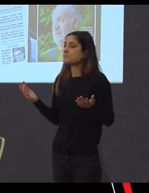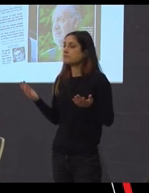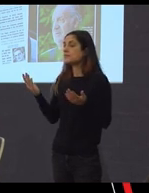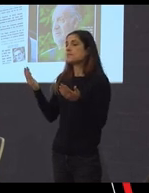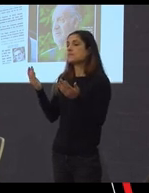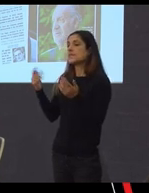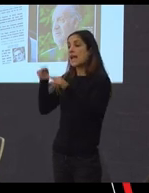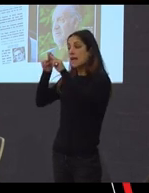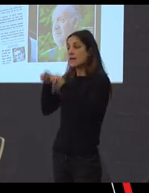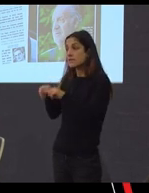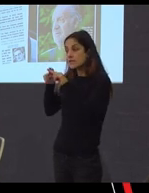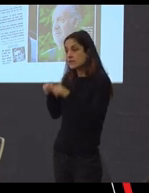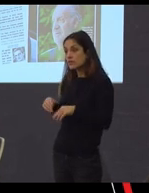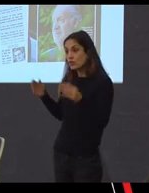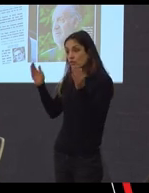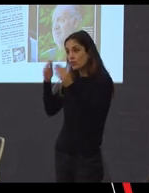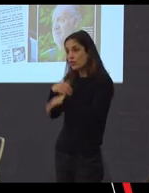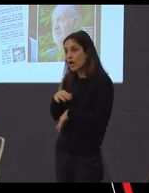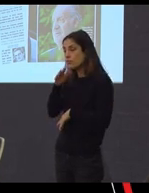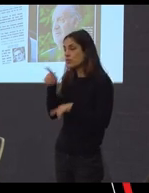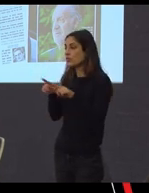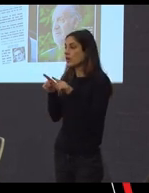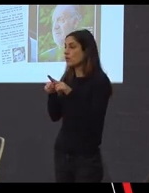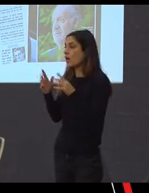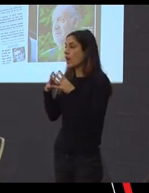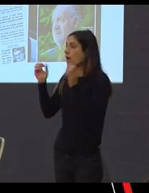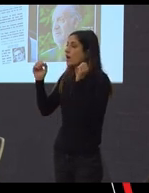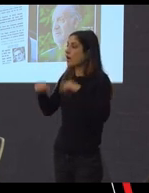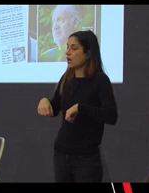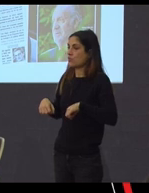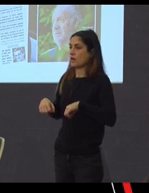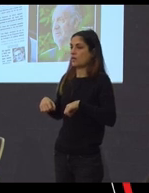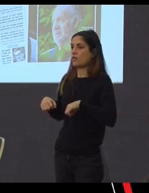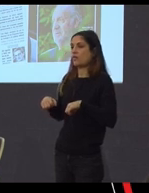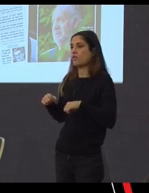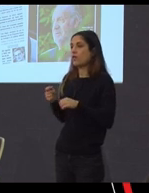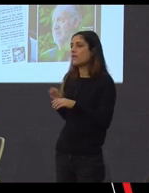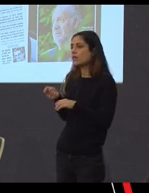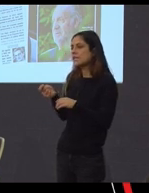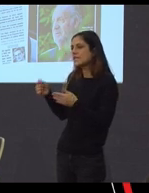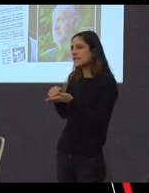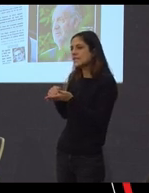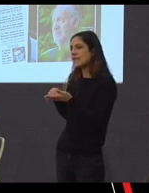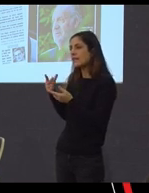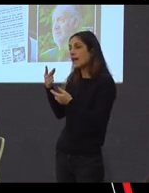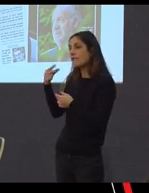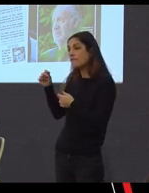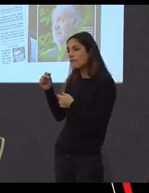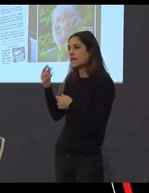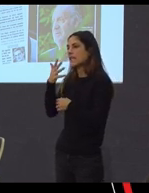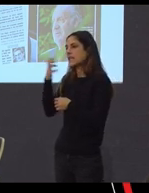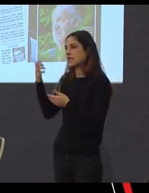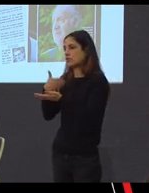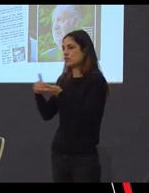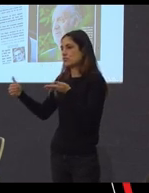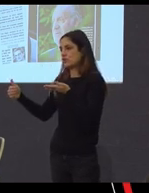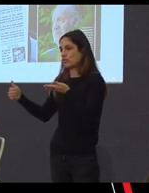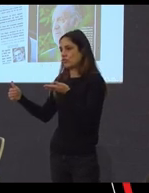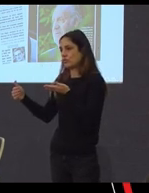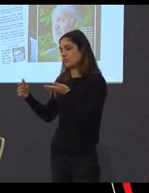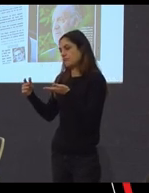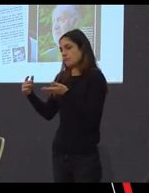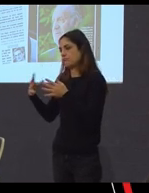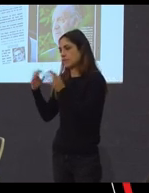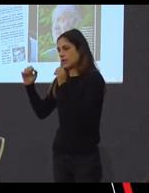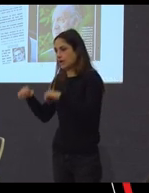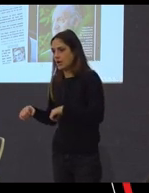pactaron ese final do chantaxe con 500 millóns, aí quedou a cousa. Pero agora volve a haber